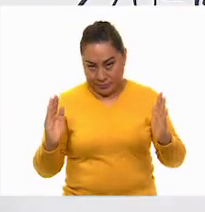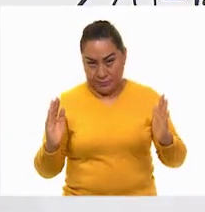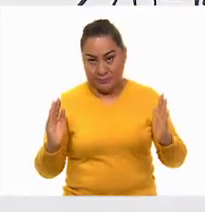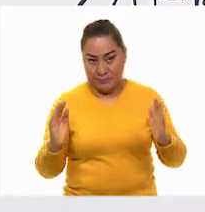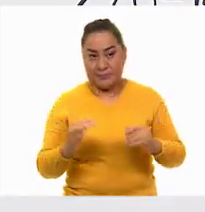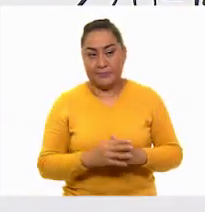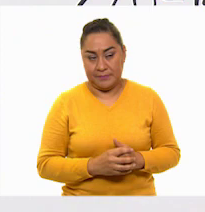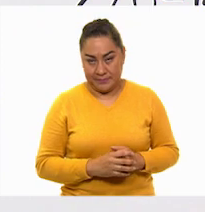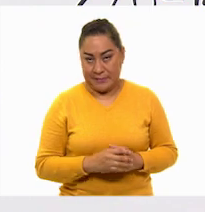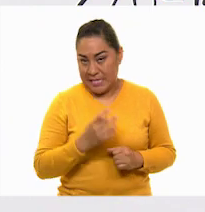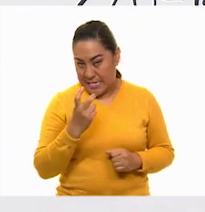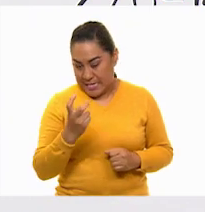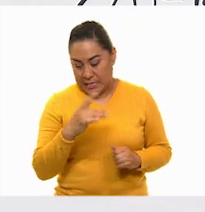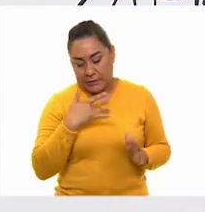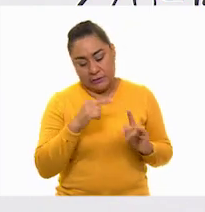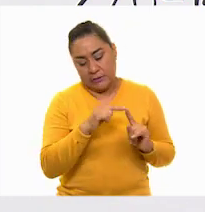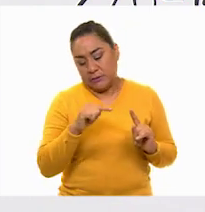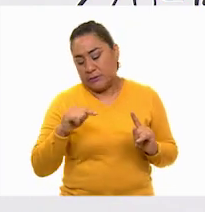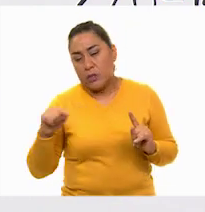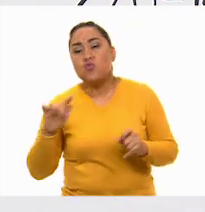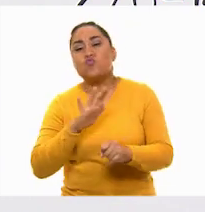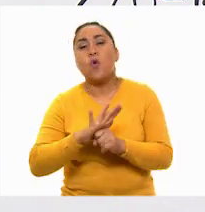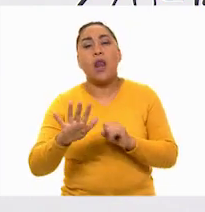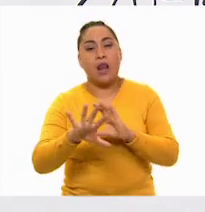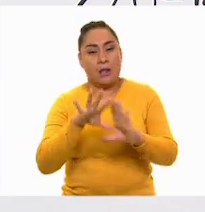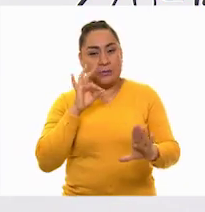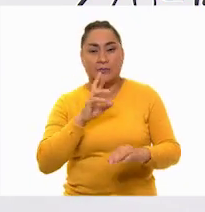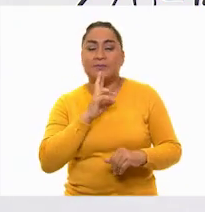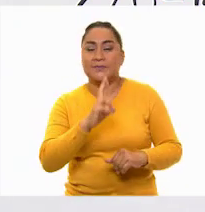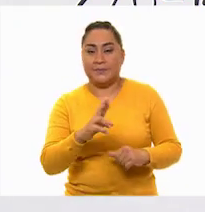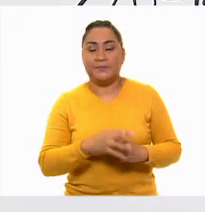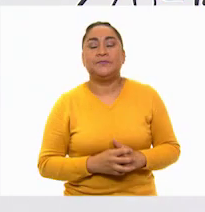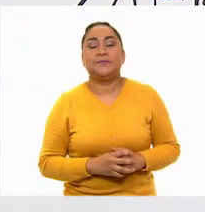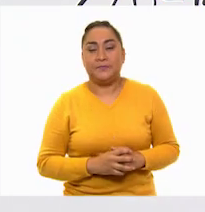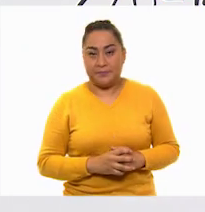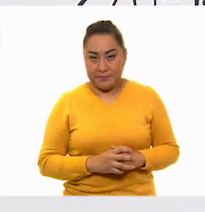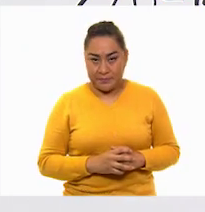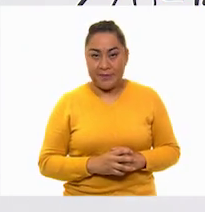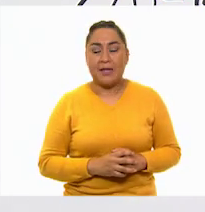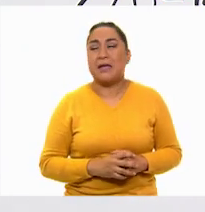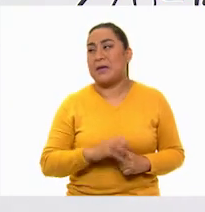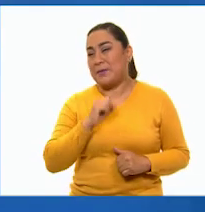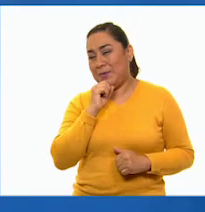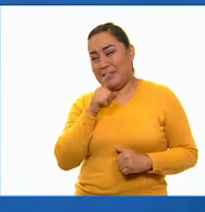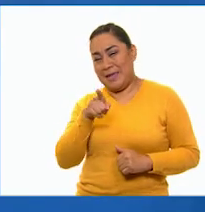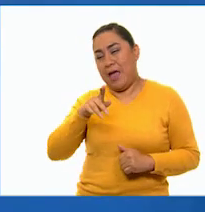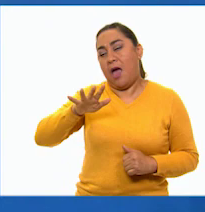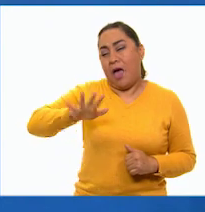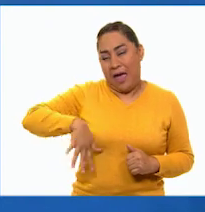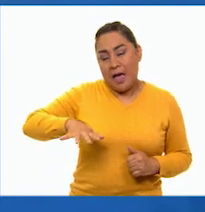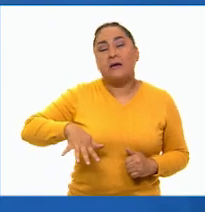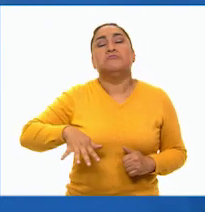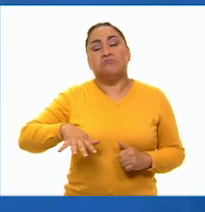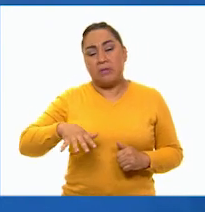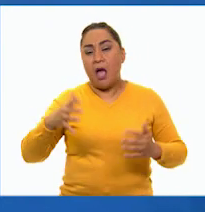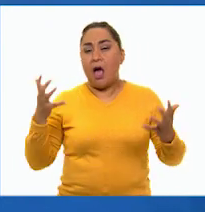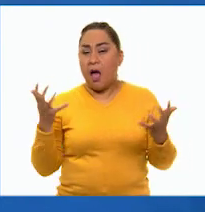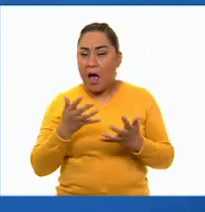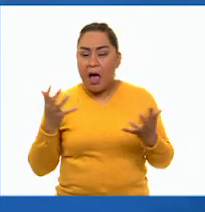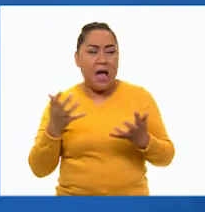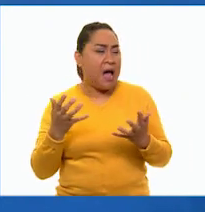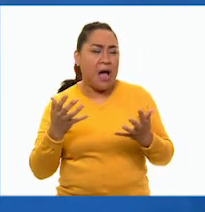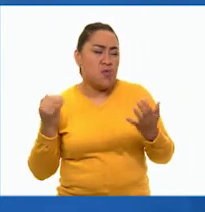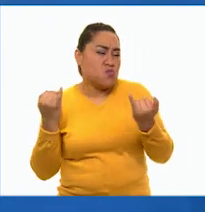225. Uh-huh. Estas van a ser nuestras cantidades. Uh-huh. Uh-huh. Y tal como nos dijiste, podemos realizar un